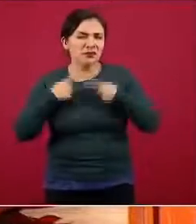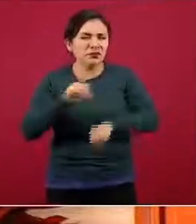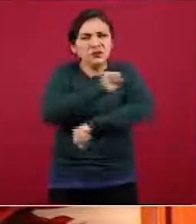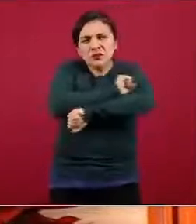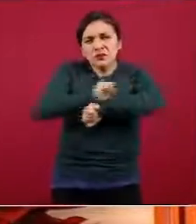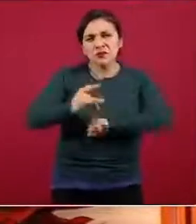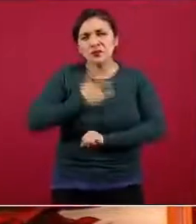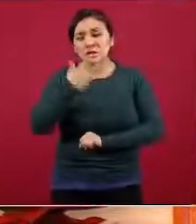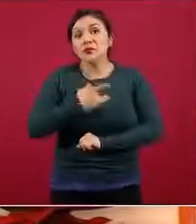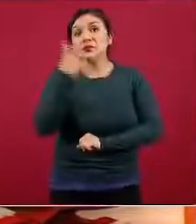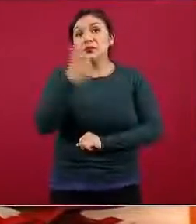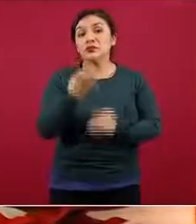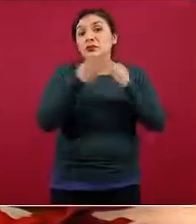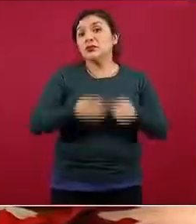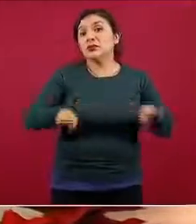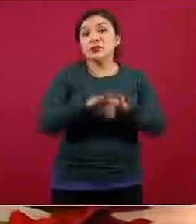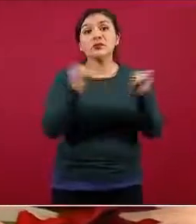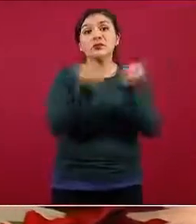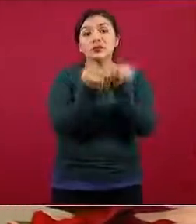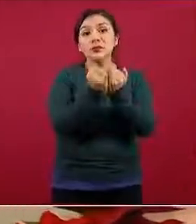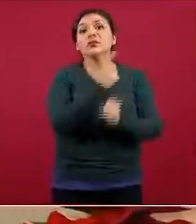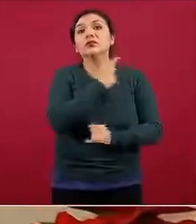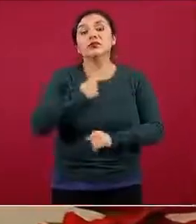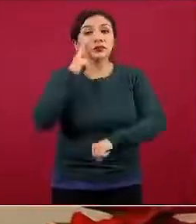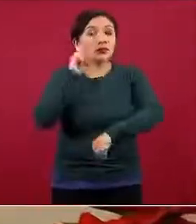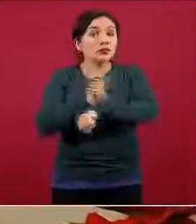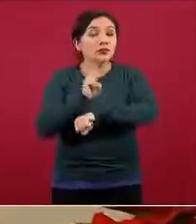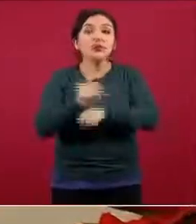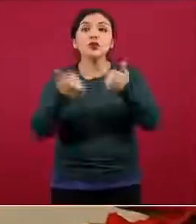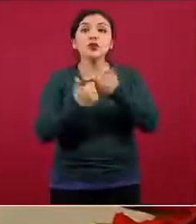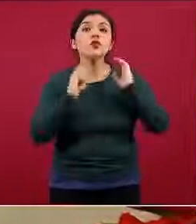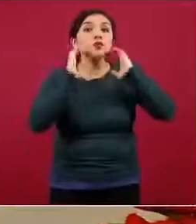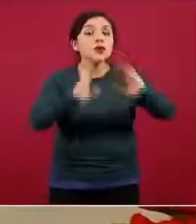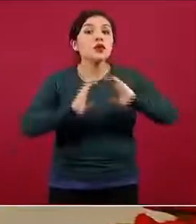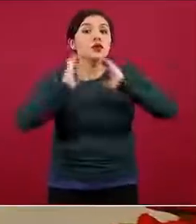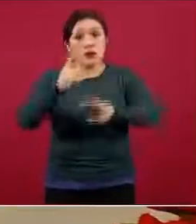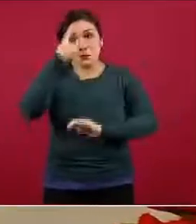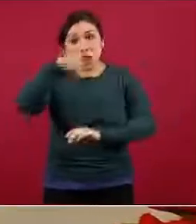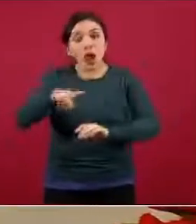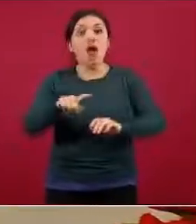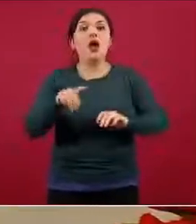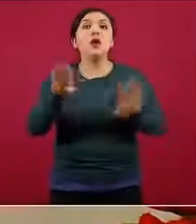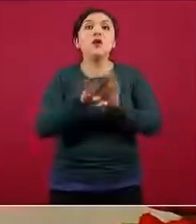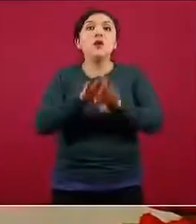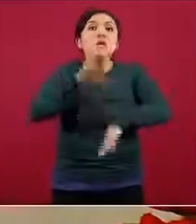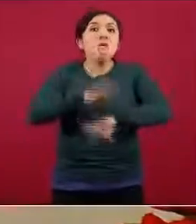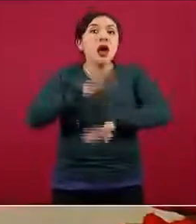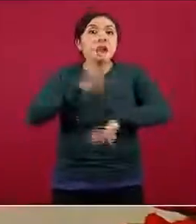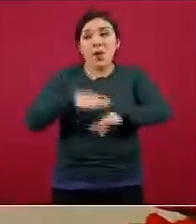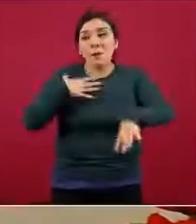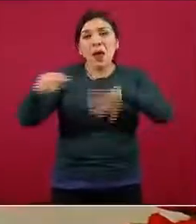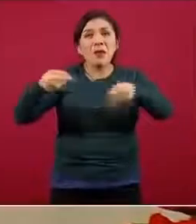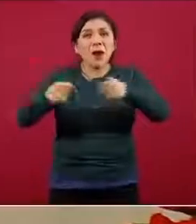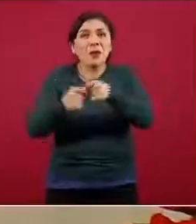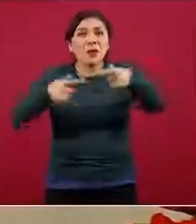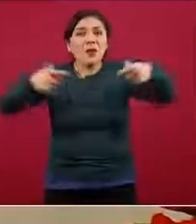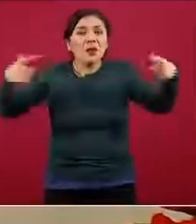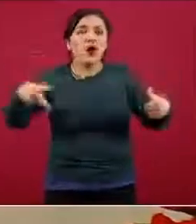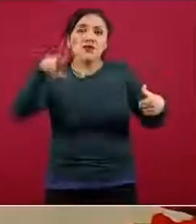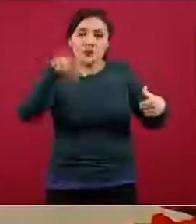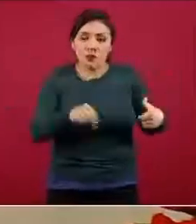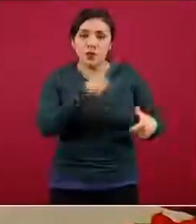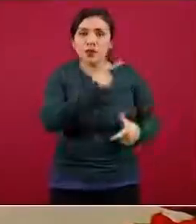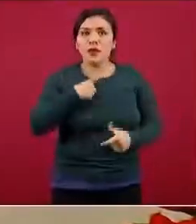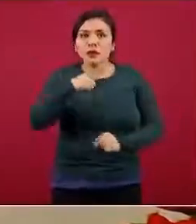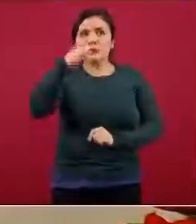casos, es importante también el tomar todas las precauciones para detener las cadenas de transmisión, ¿no? Es decir, hay que